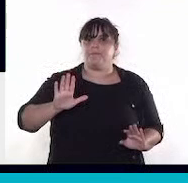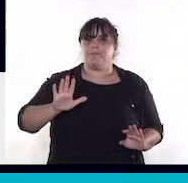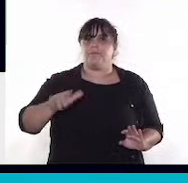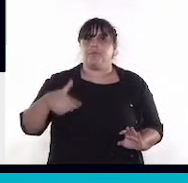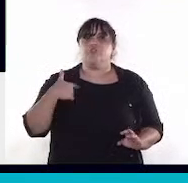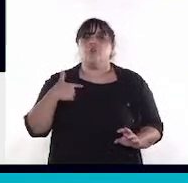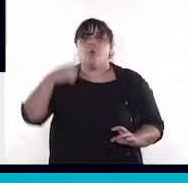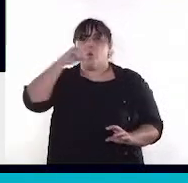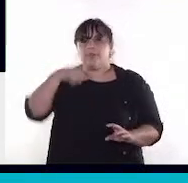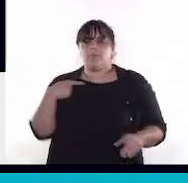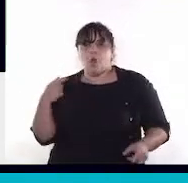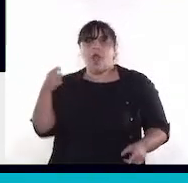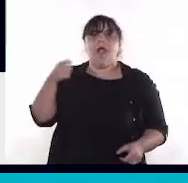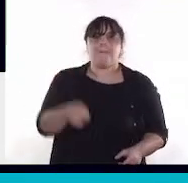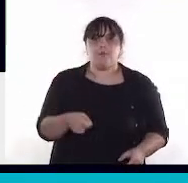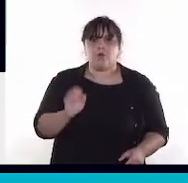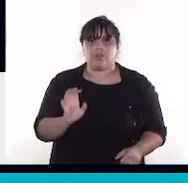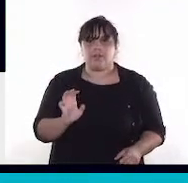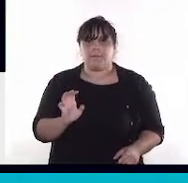podría aportar